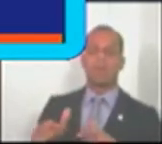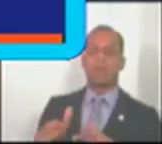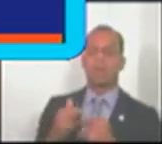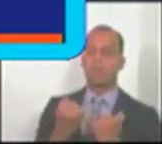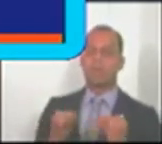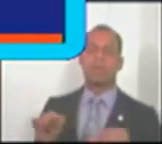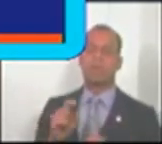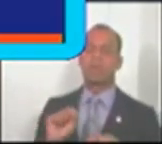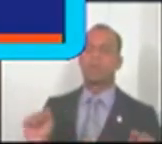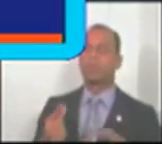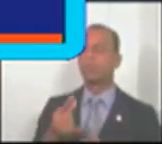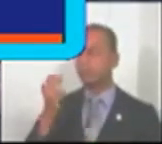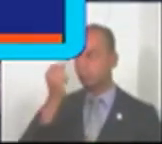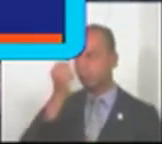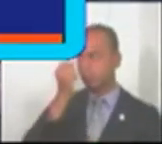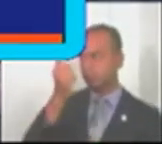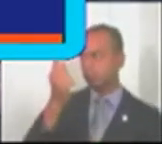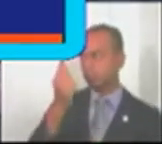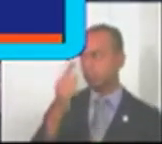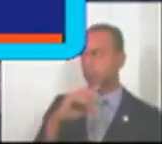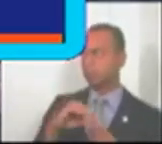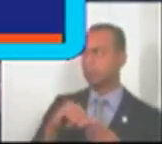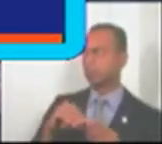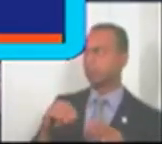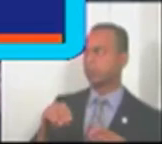todo el mundo entiende el símbolo.